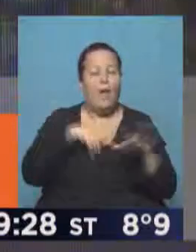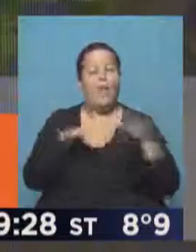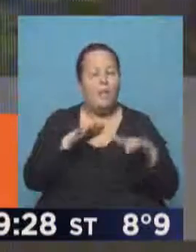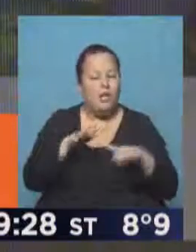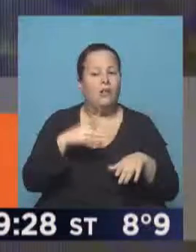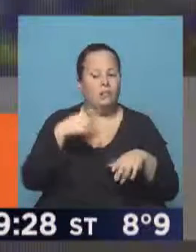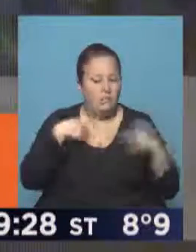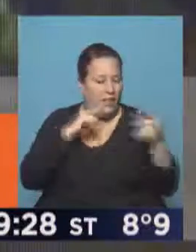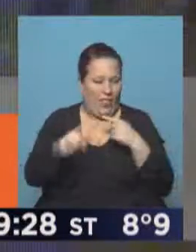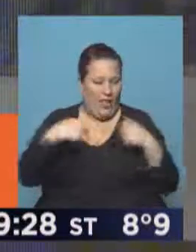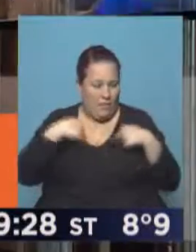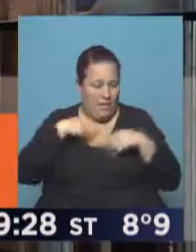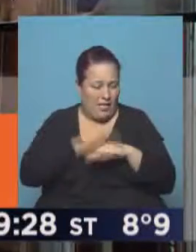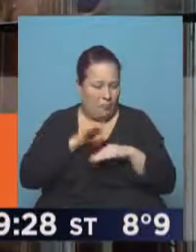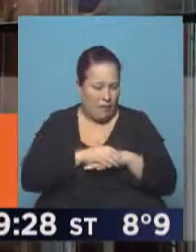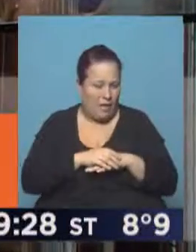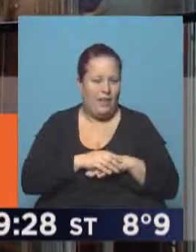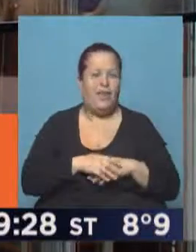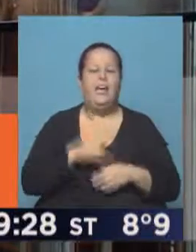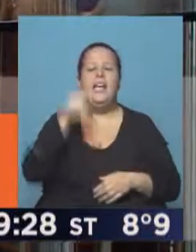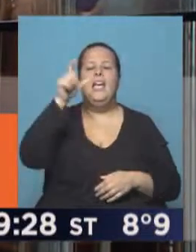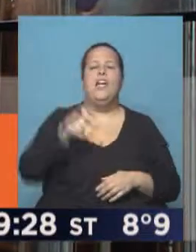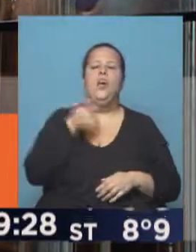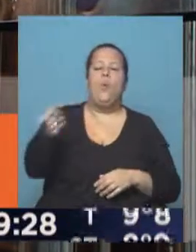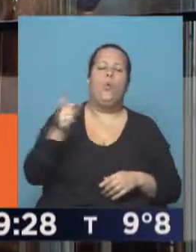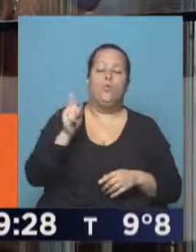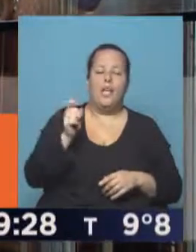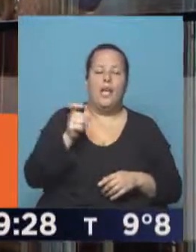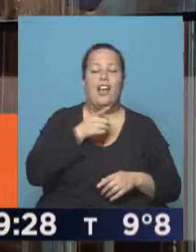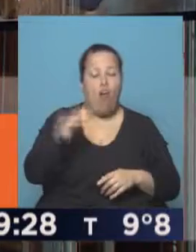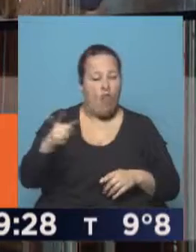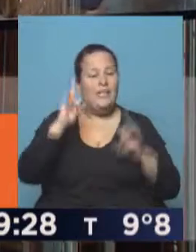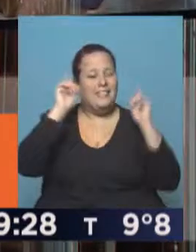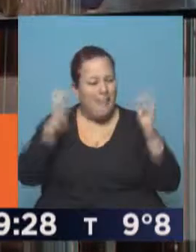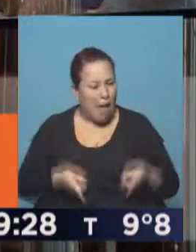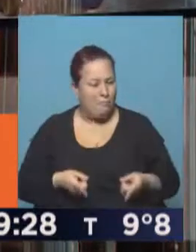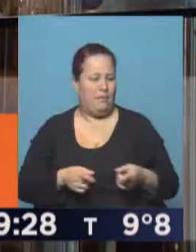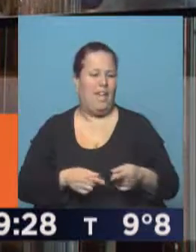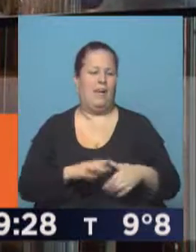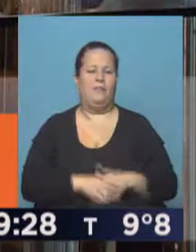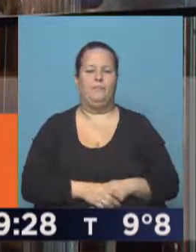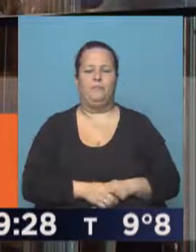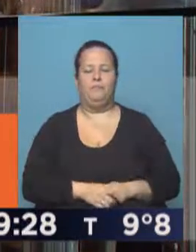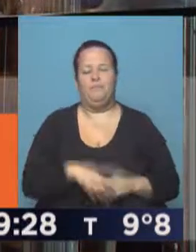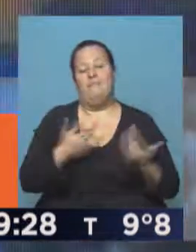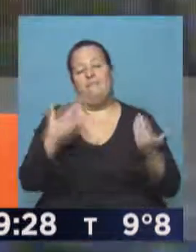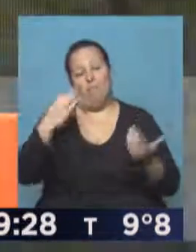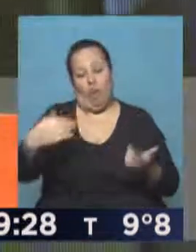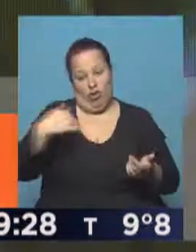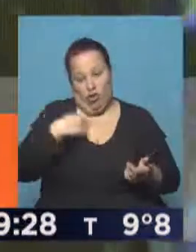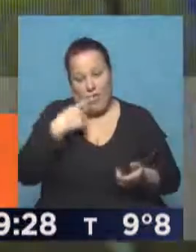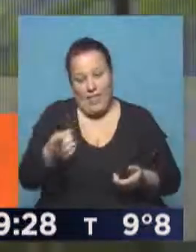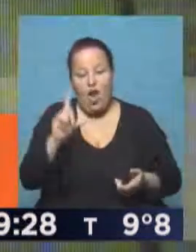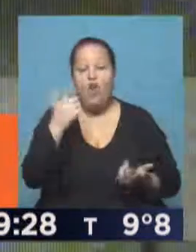le compete directamente a ella. ¿Y la figura del querellante? La figura querellante también es una... En realidad, yo digo